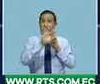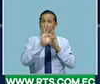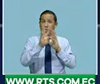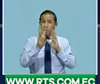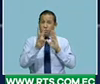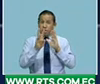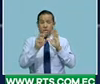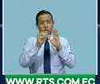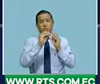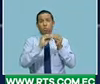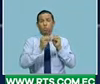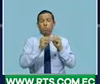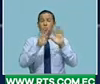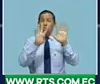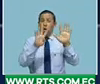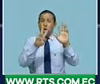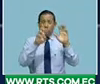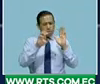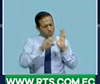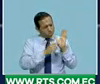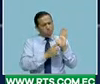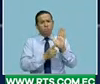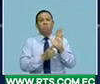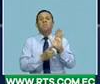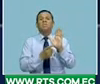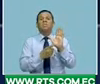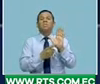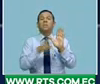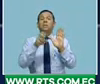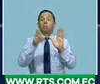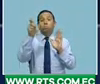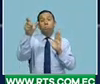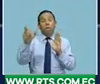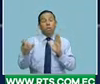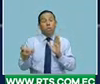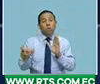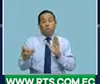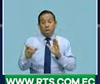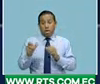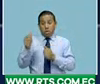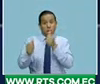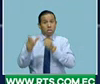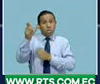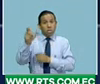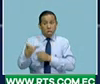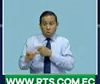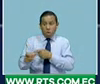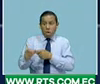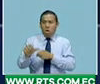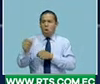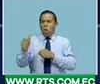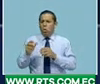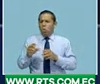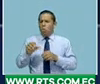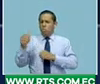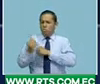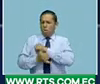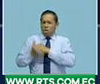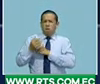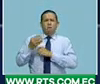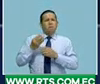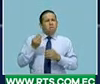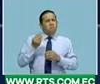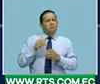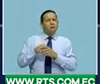numeral 9 del Código de la Democracia, que establece que no podrán ser candidatos quienes tengan bienes o capitales de cualquier